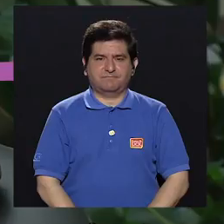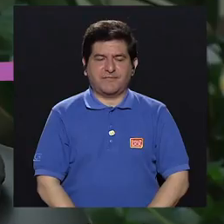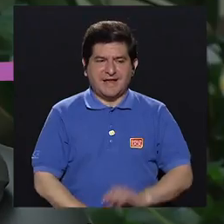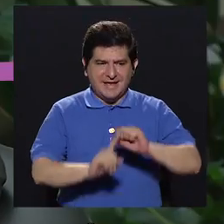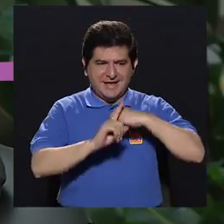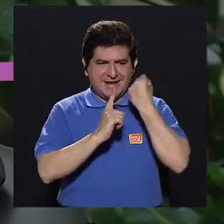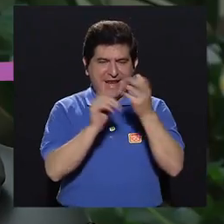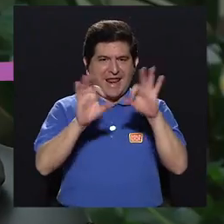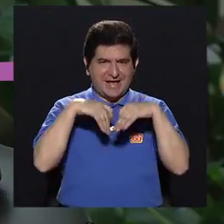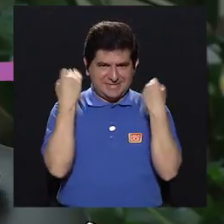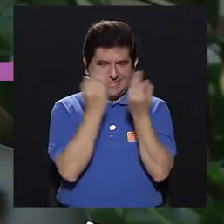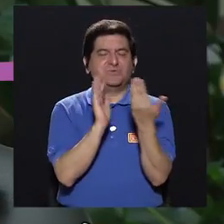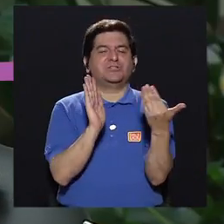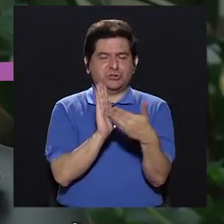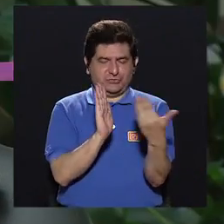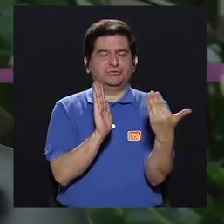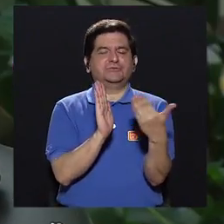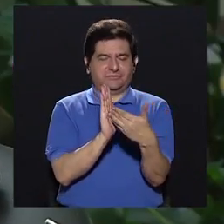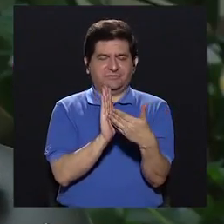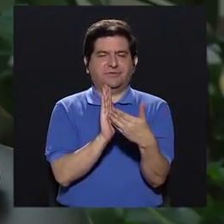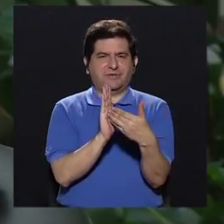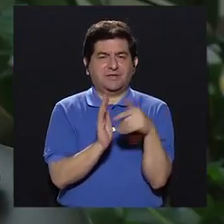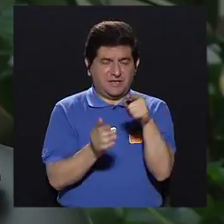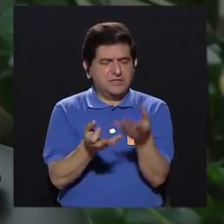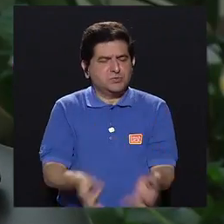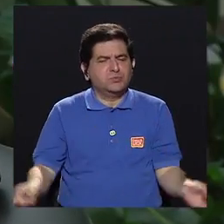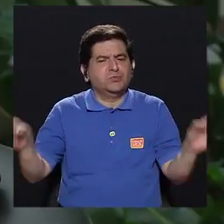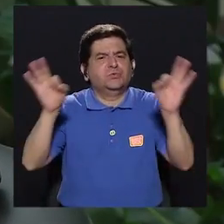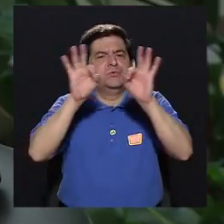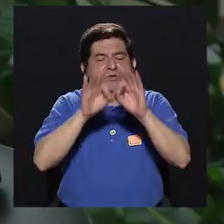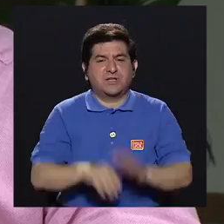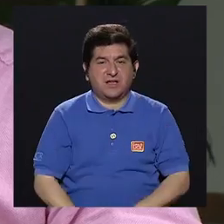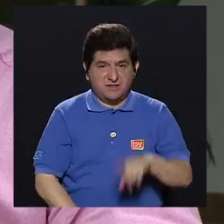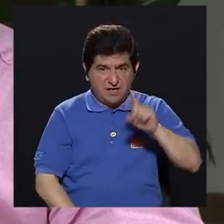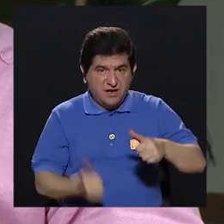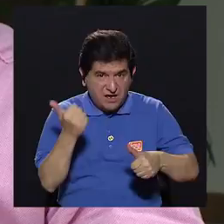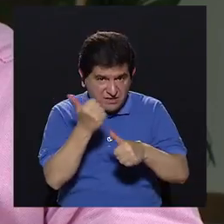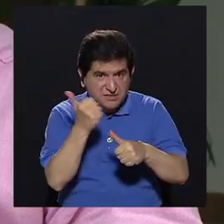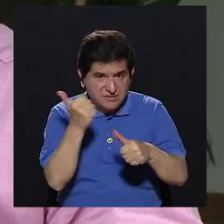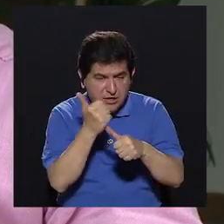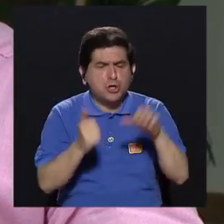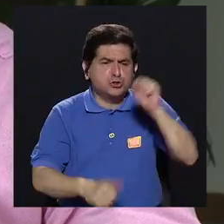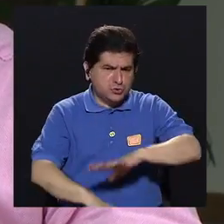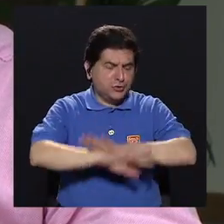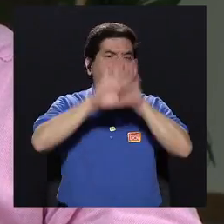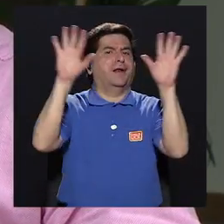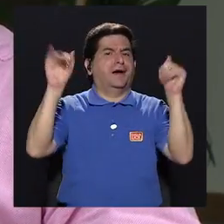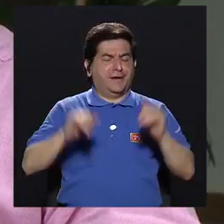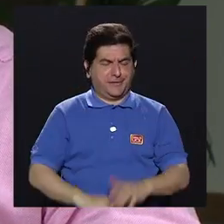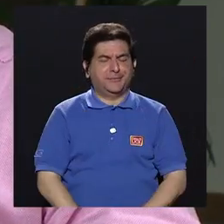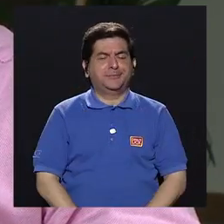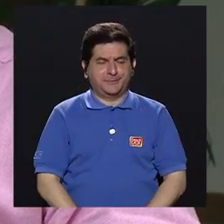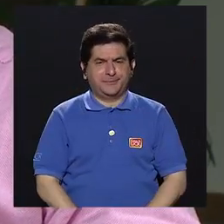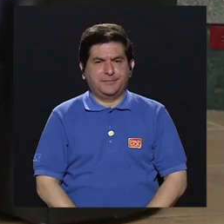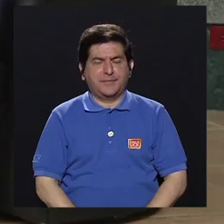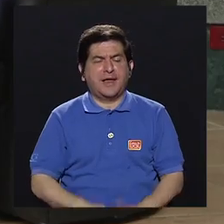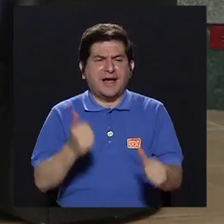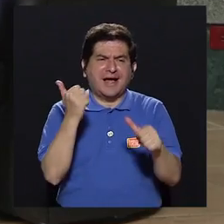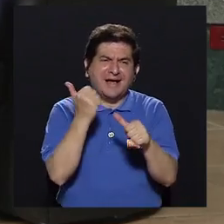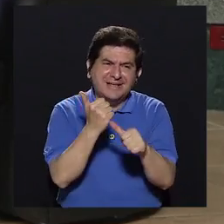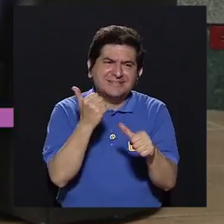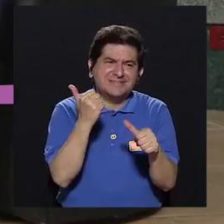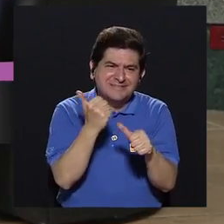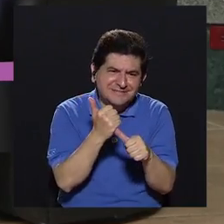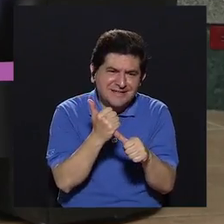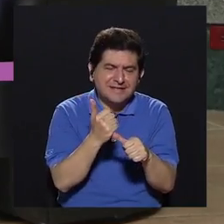lo familiar se llega a tocar porque es muy, muy importante. ¿Va a necesitar asistencia en sus actividades? Puede ser